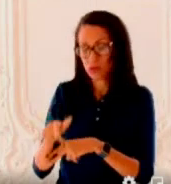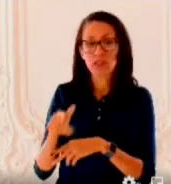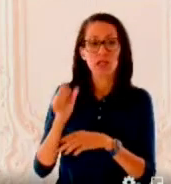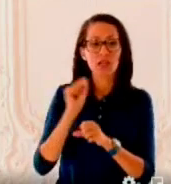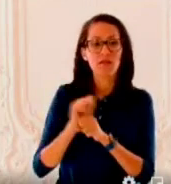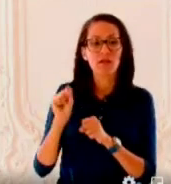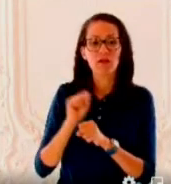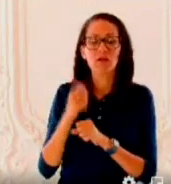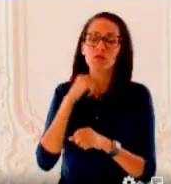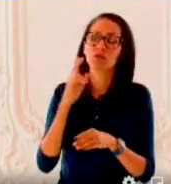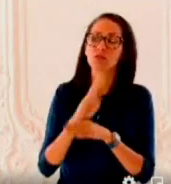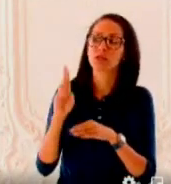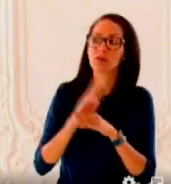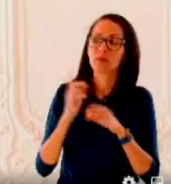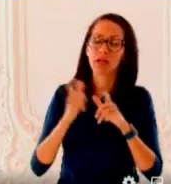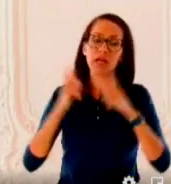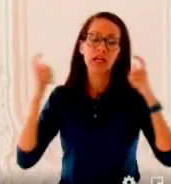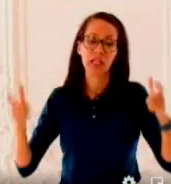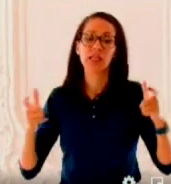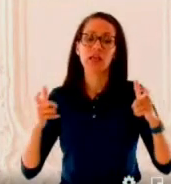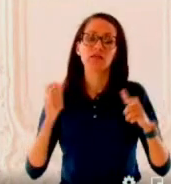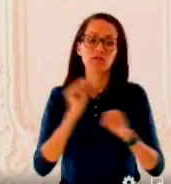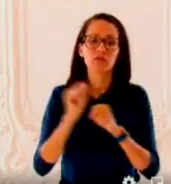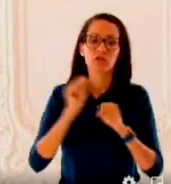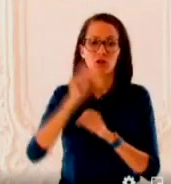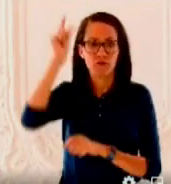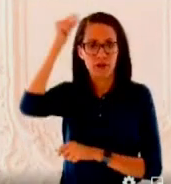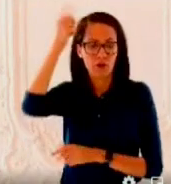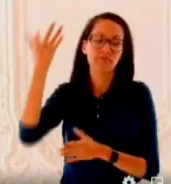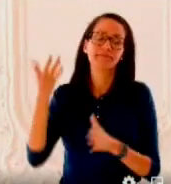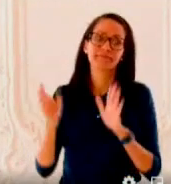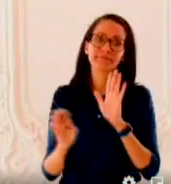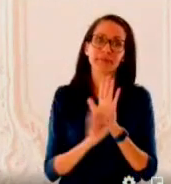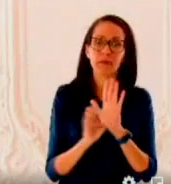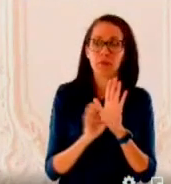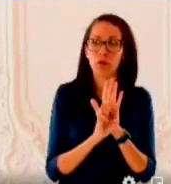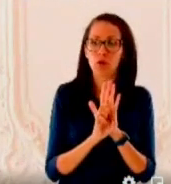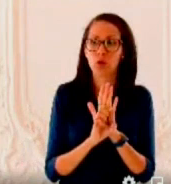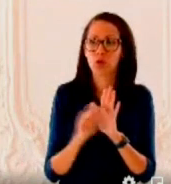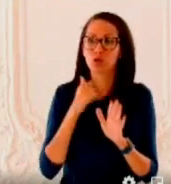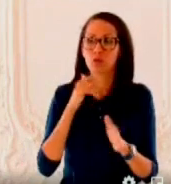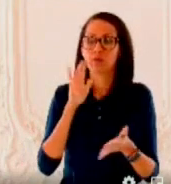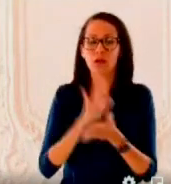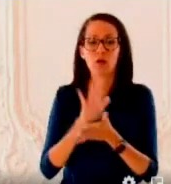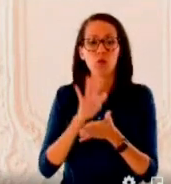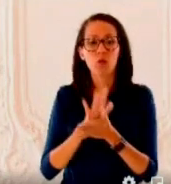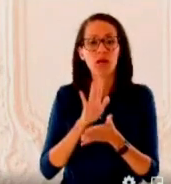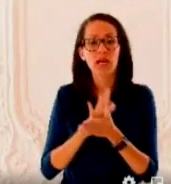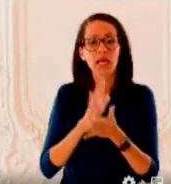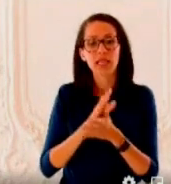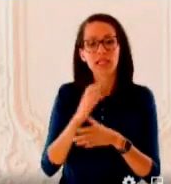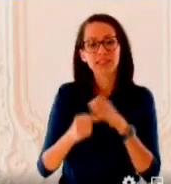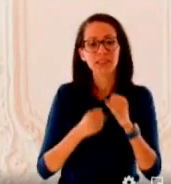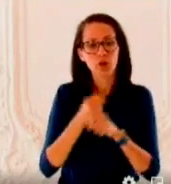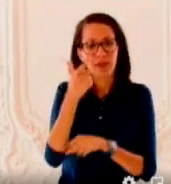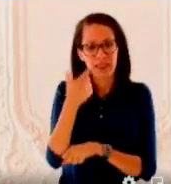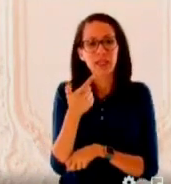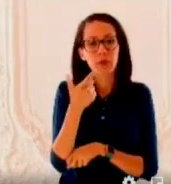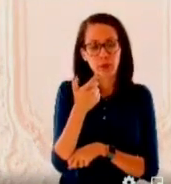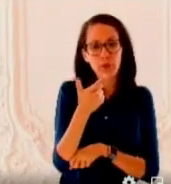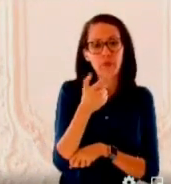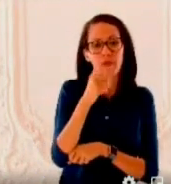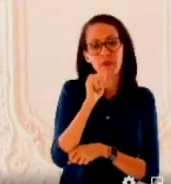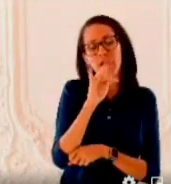hemos utilizado para grandes obras de nuestro gobierno. Por ejemplo, cuando tuvimos las escuelas del siglo XXI, pues AFI tuvo un